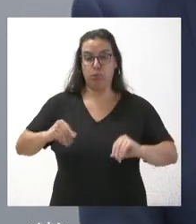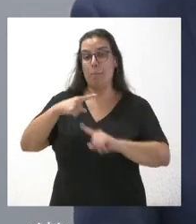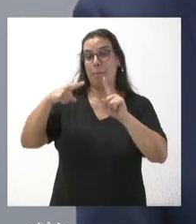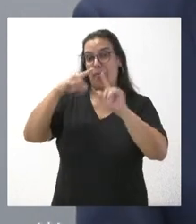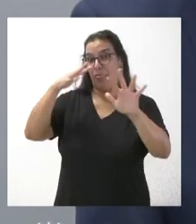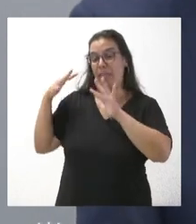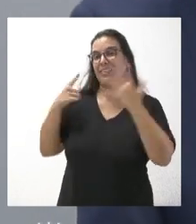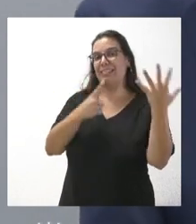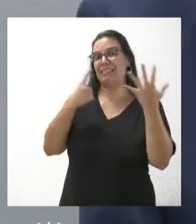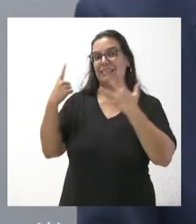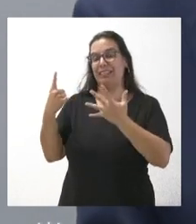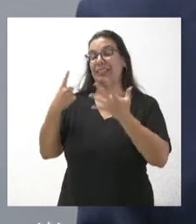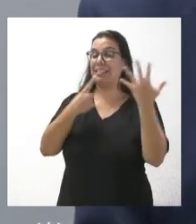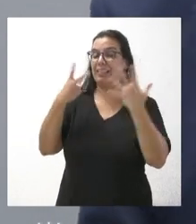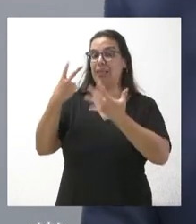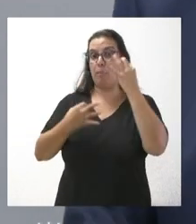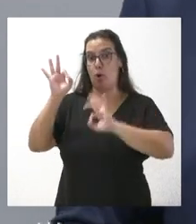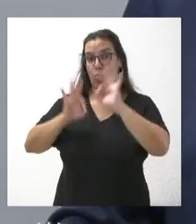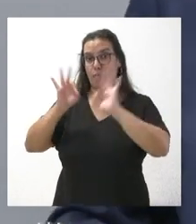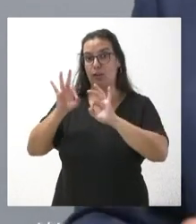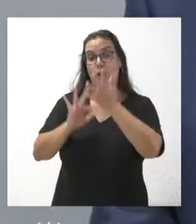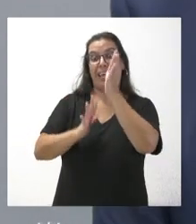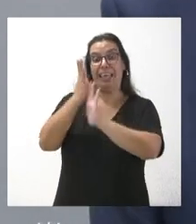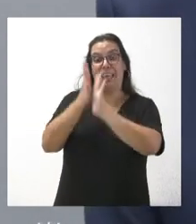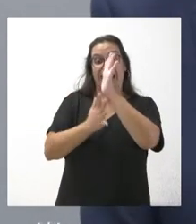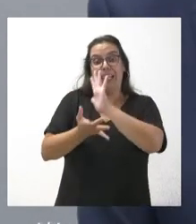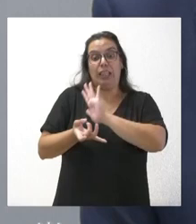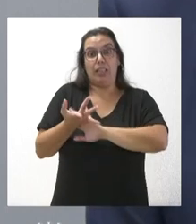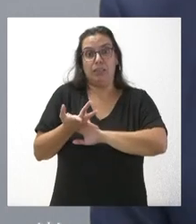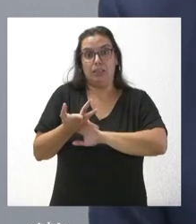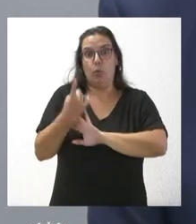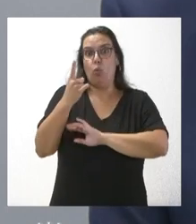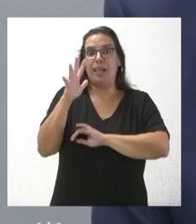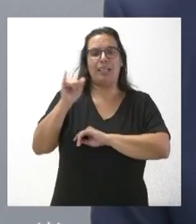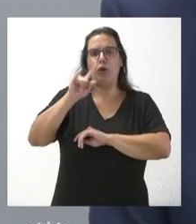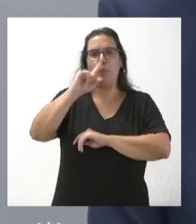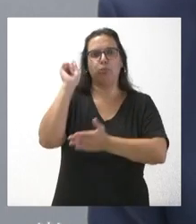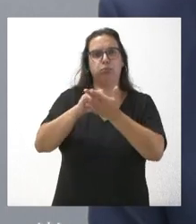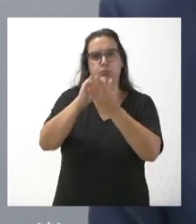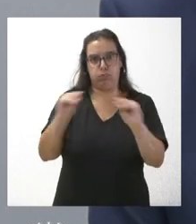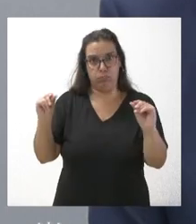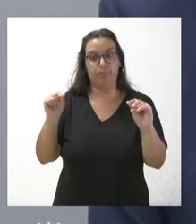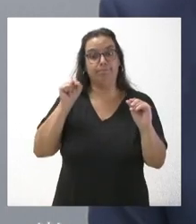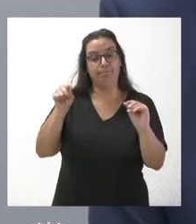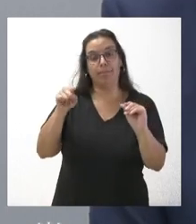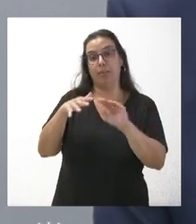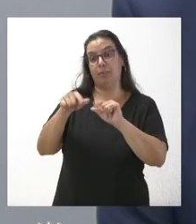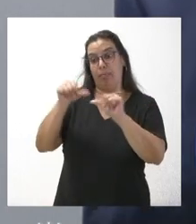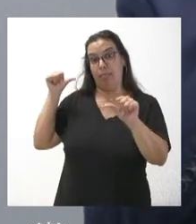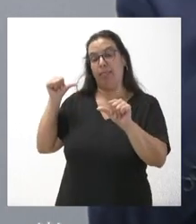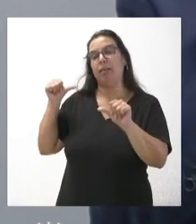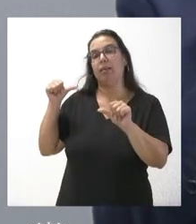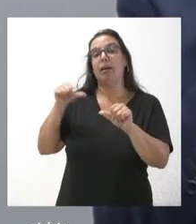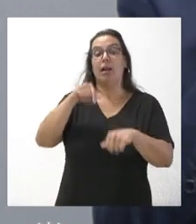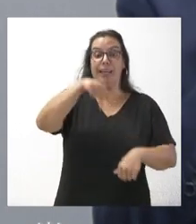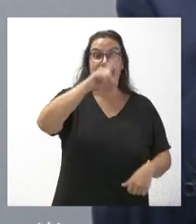en 67% de conatos, es decir, incendios que no superan la hectárea por la rápida intervención del operativo. Pues bien, en este periodo, desde el 1 de